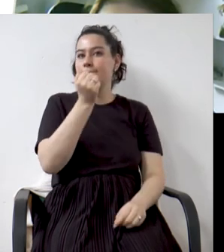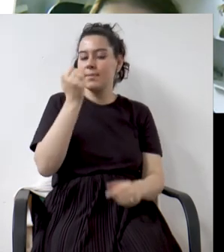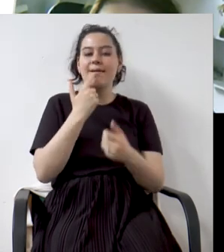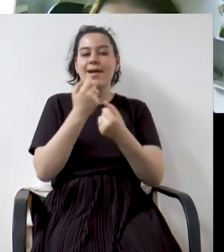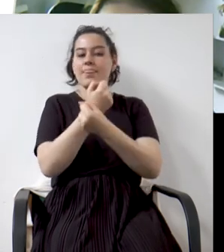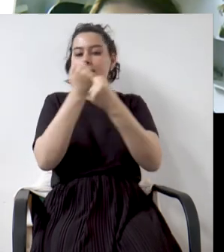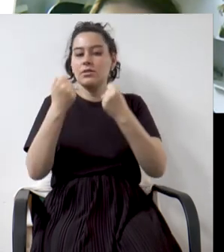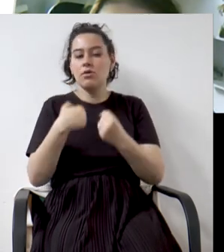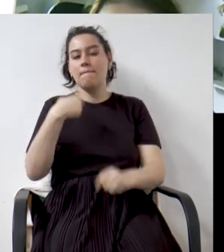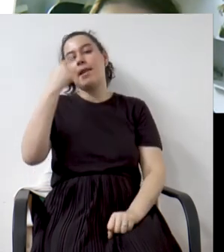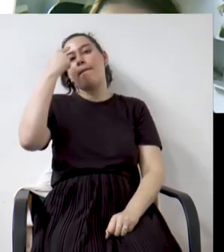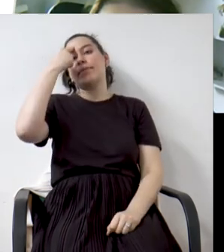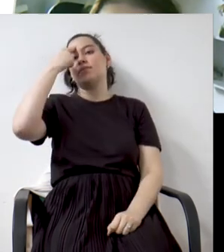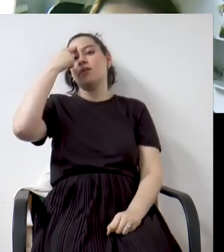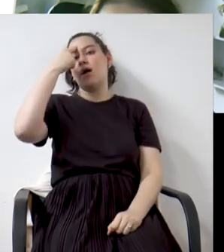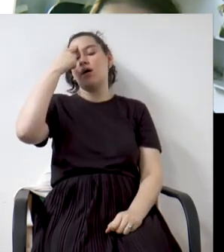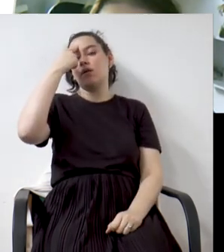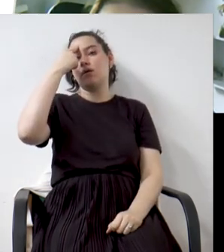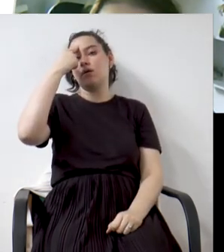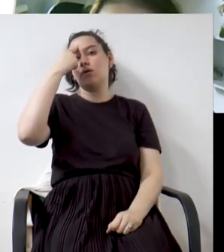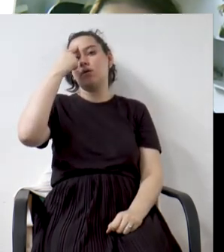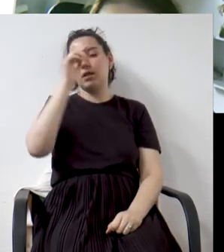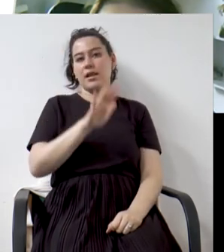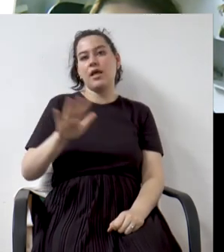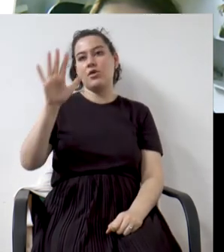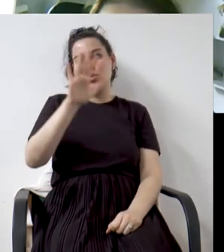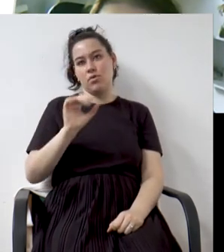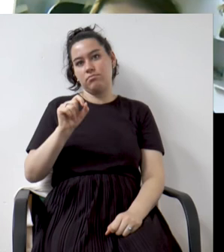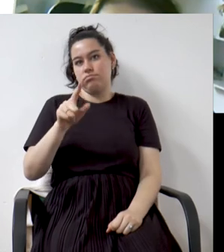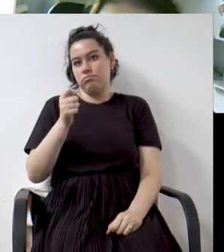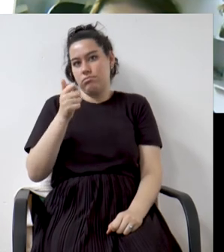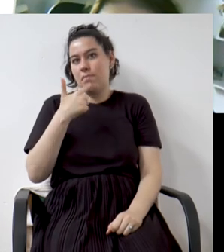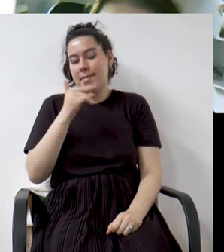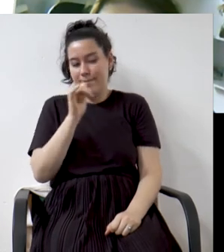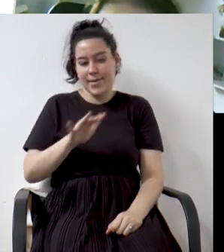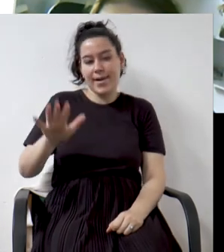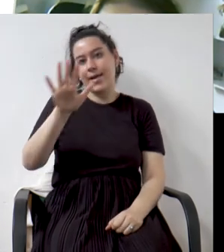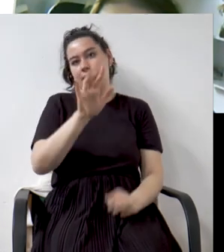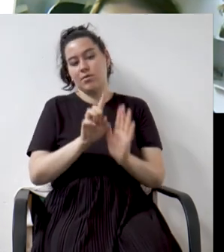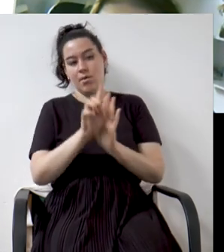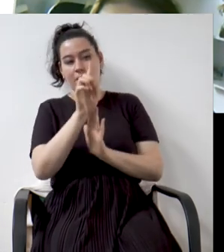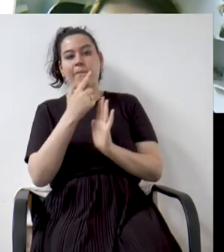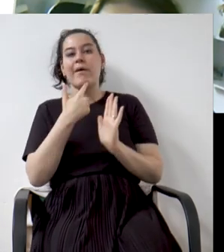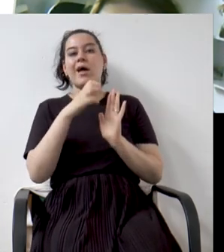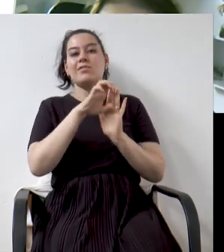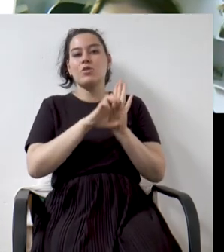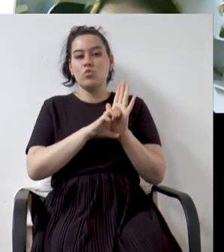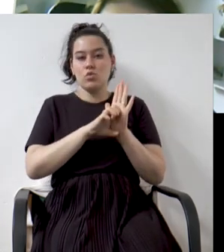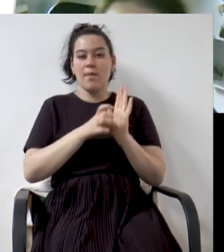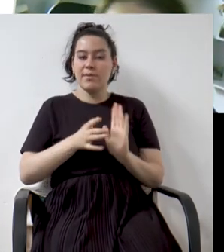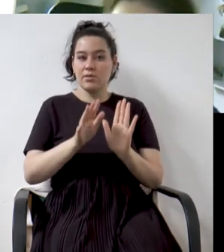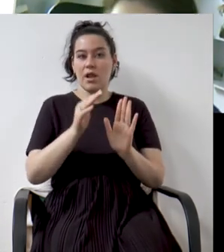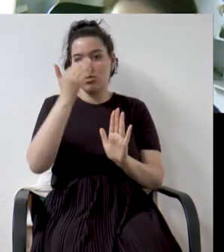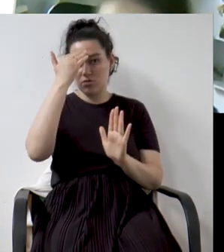hora de pensar lo regional, por así decirlo, ¿no? Porque en el estatuto de personal docente está bastante claro, incluso